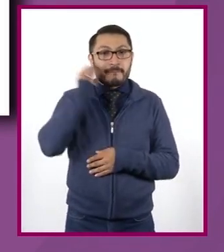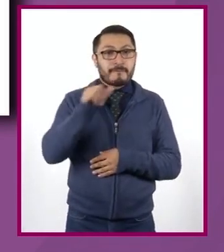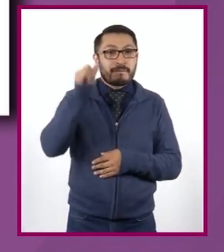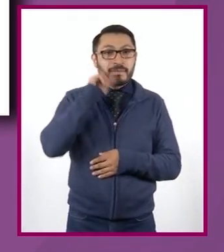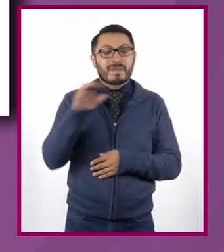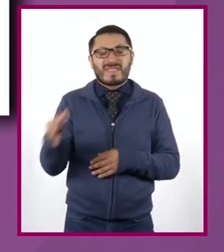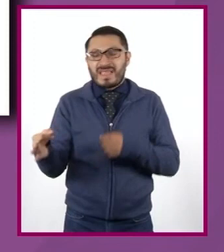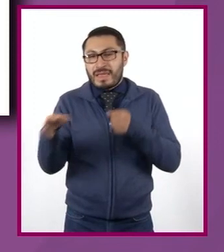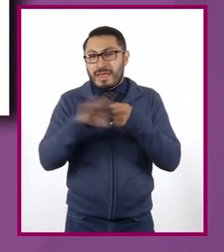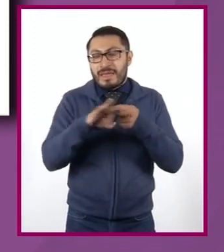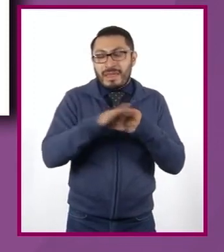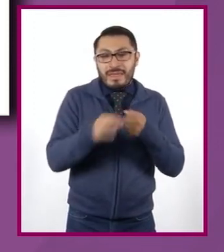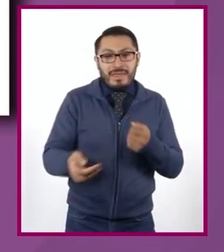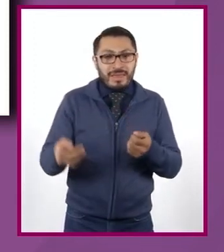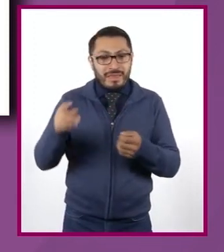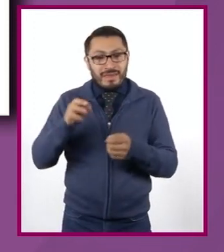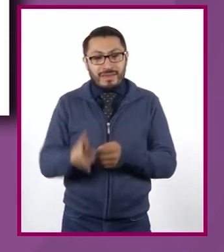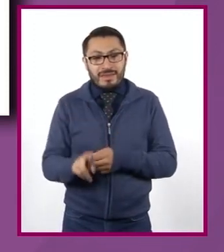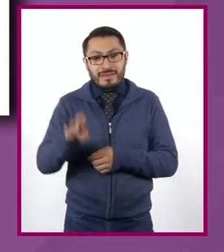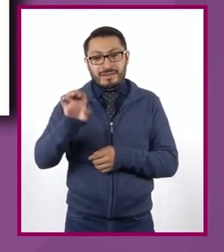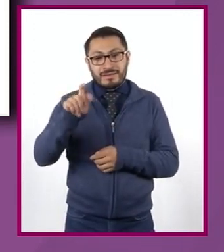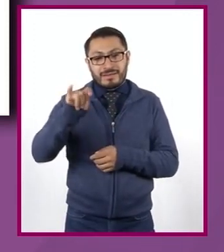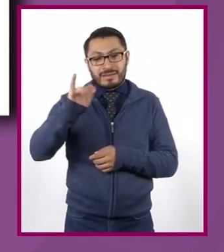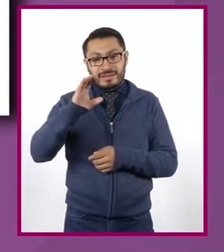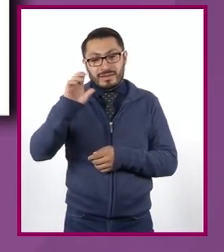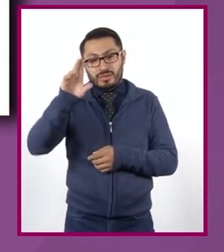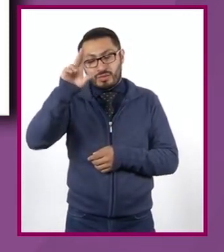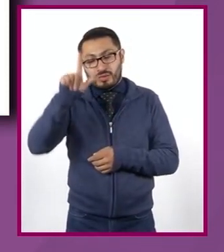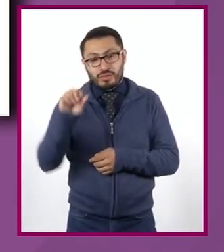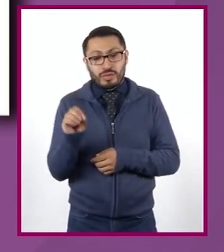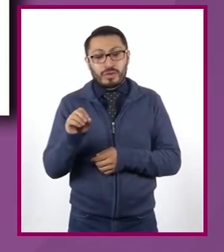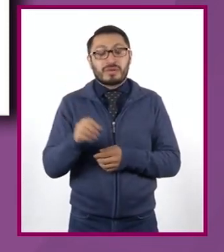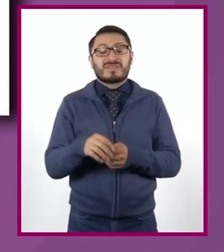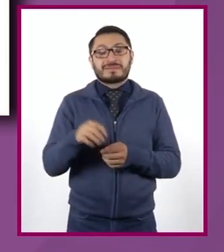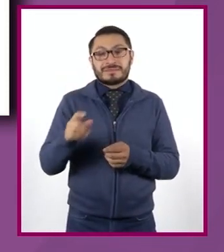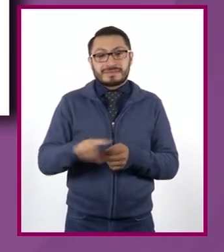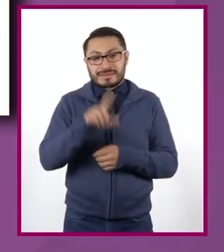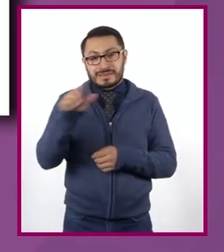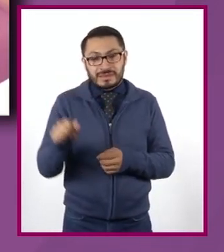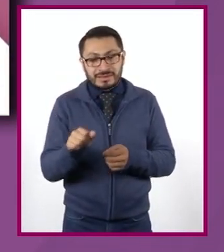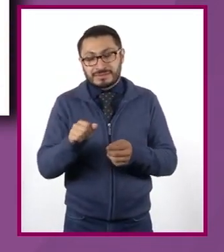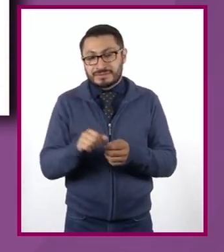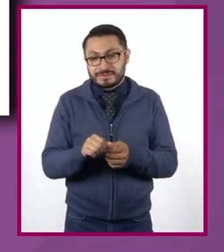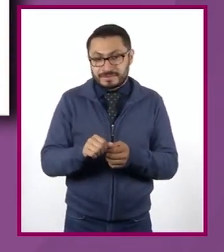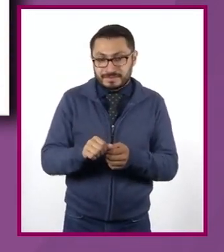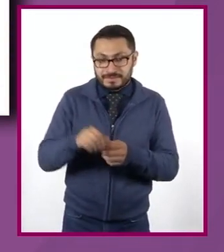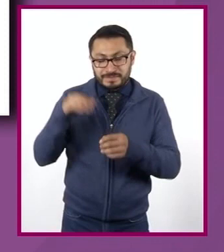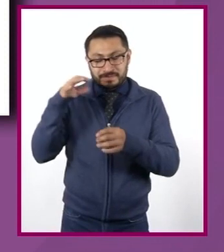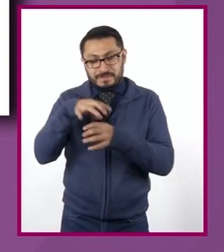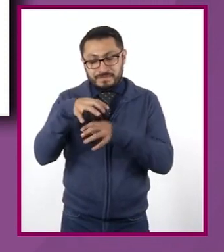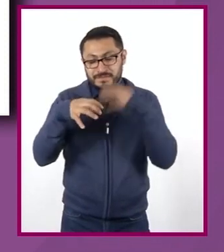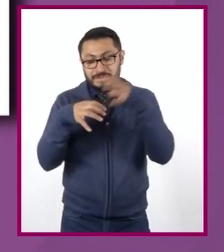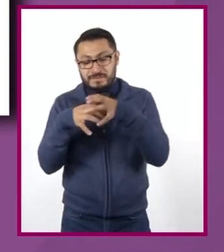del núcleo se dibuja el retículo endoplásmico seguido del aparato de Golgi. Y